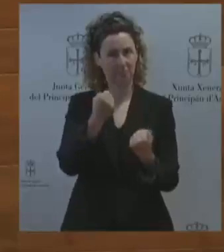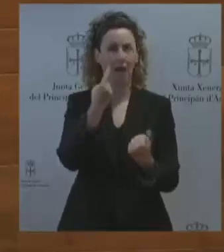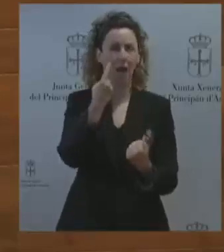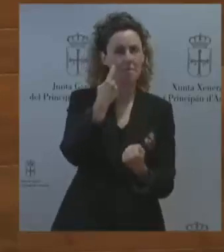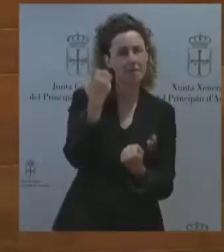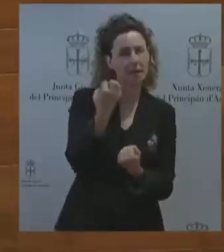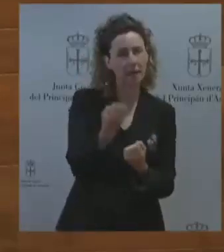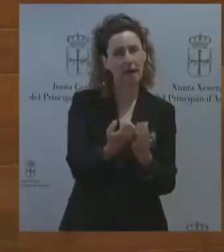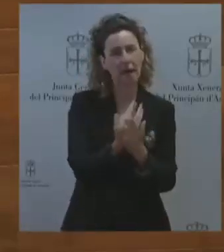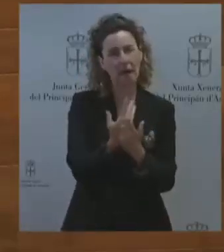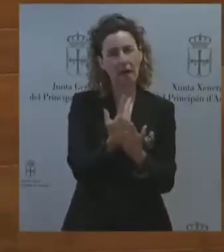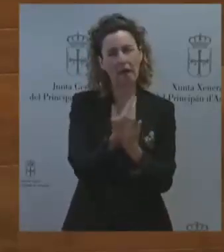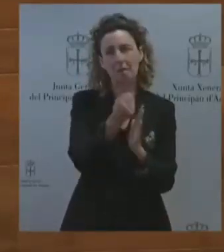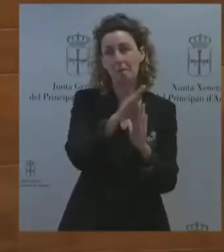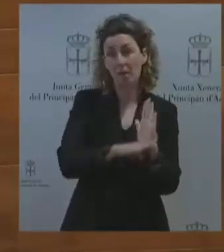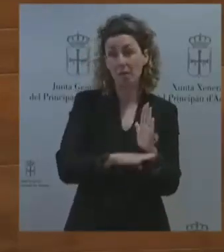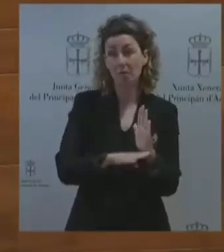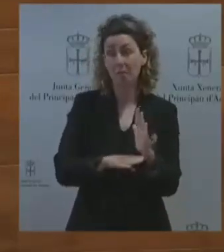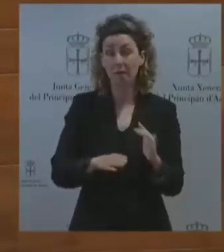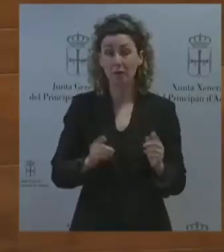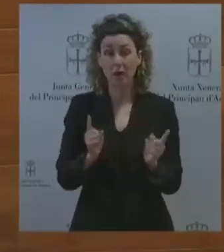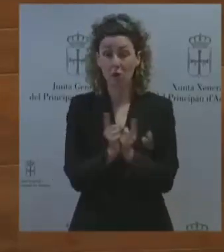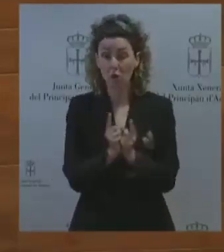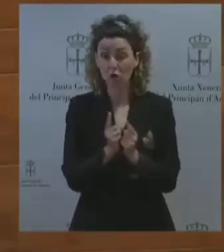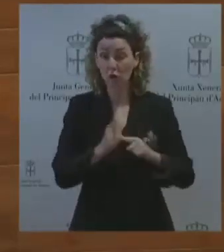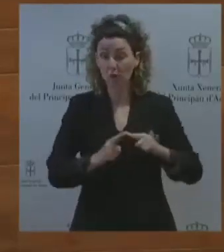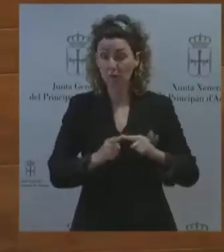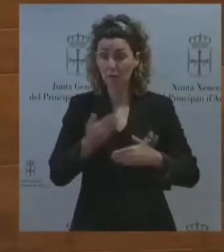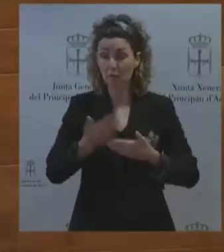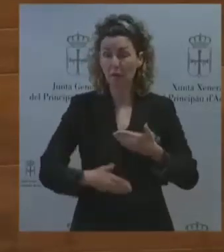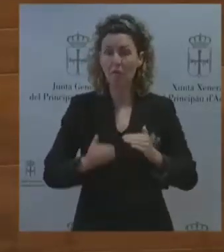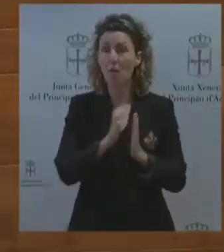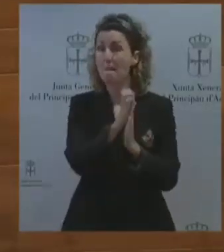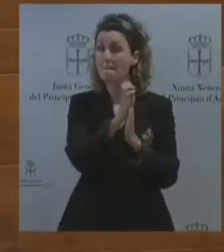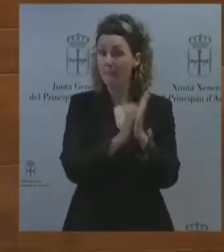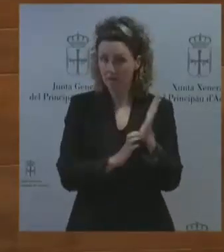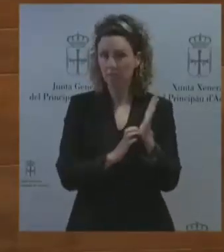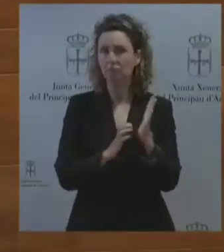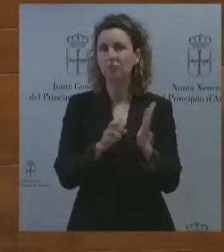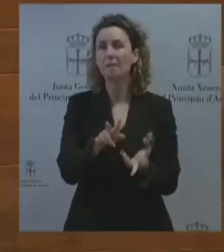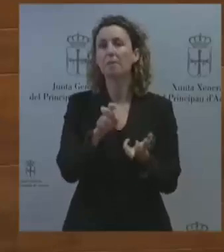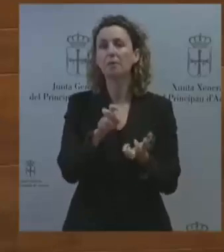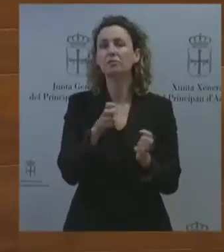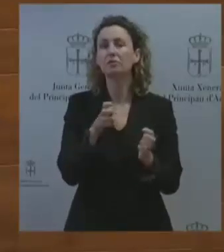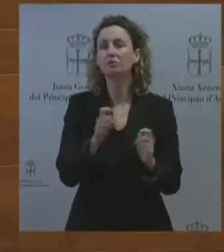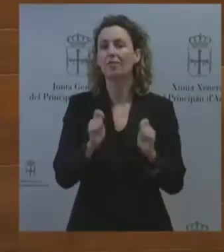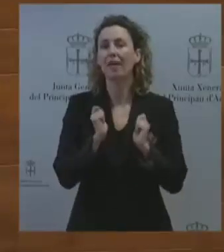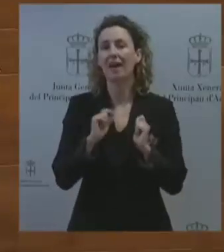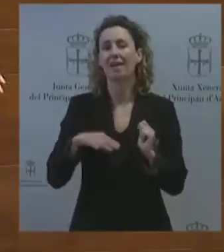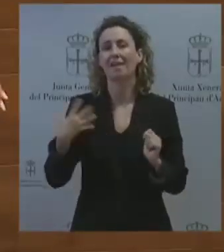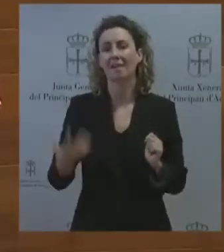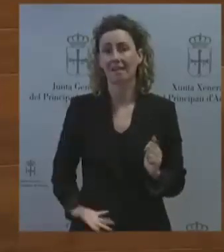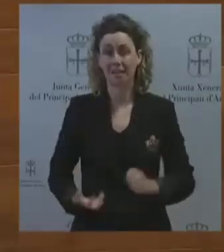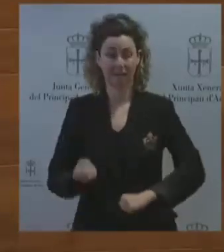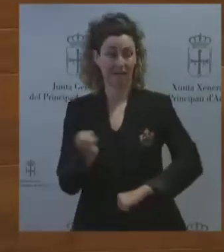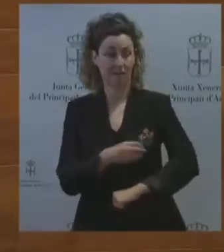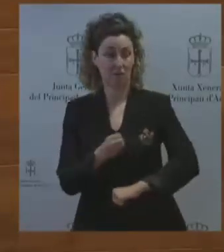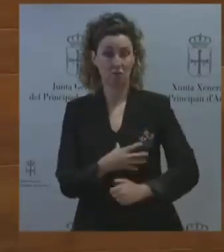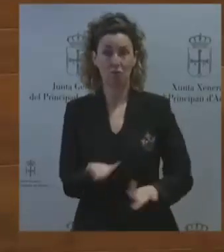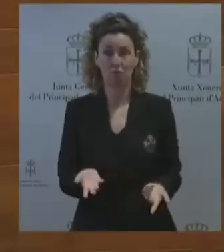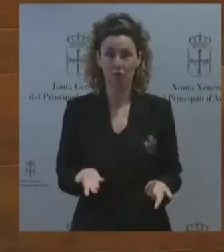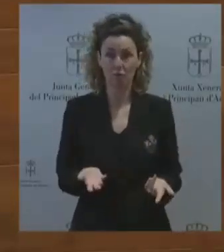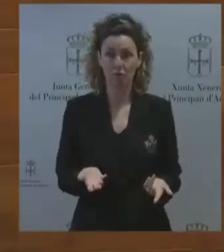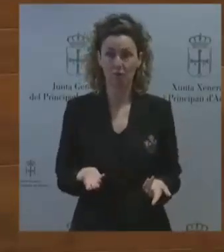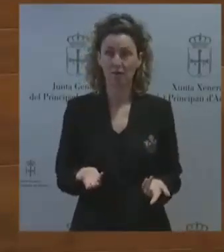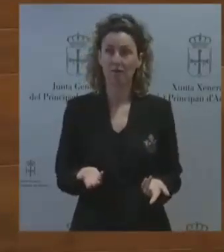bajar impuestos genera riqueza, señor Barbón. Ustedes siempre hacen referencia, hablando de reducir